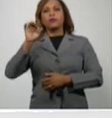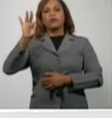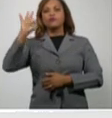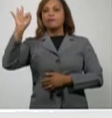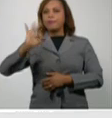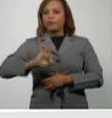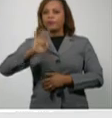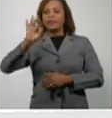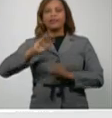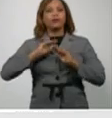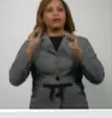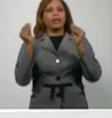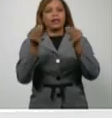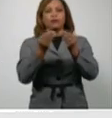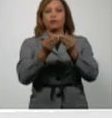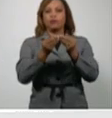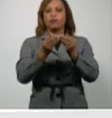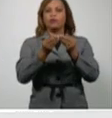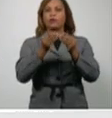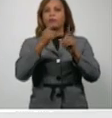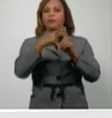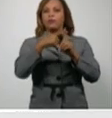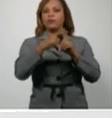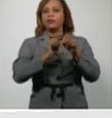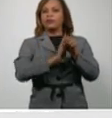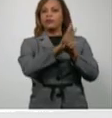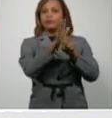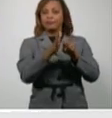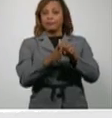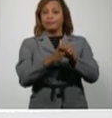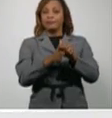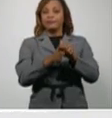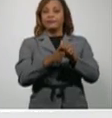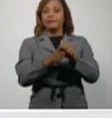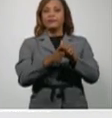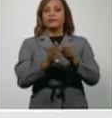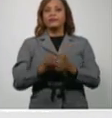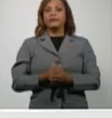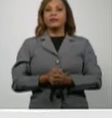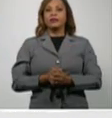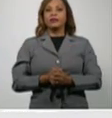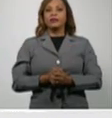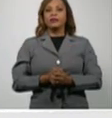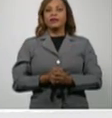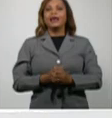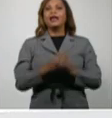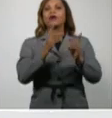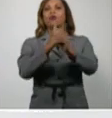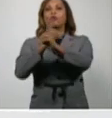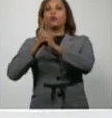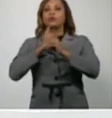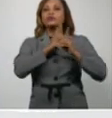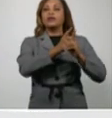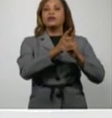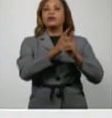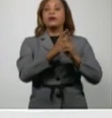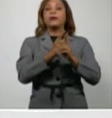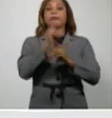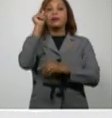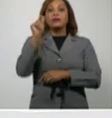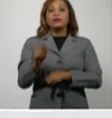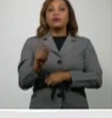92,8% de todos los diagnósticos, de todos los pacientes diagnosticados ayer, eran contactos de un caso